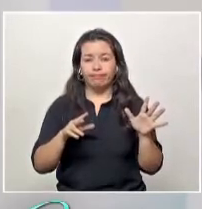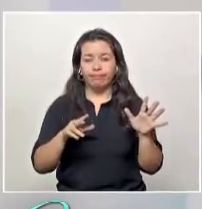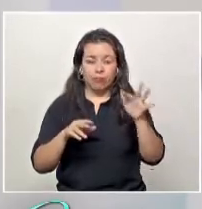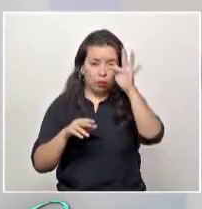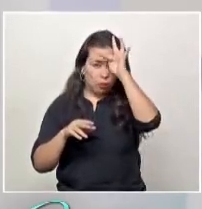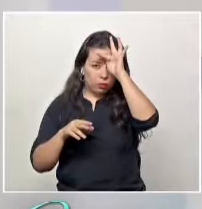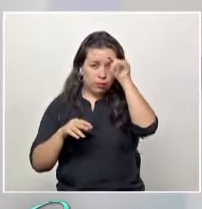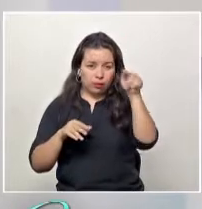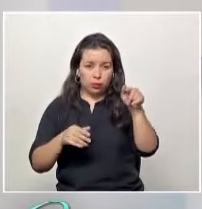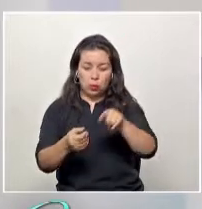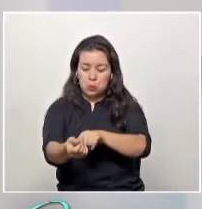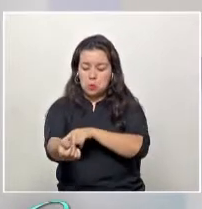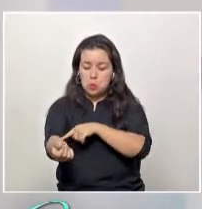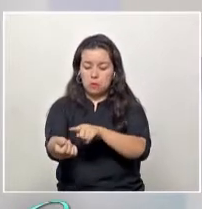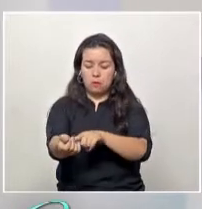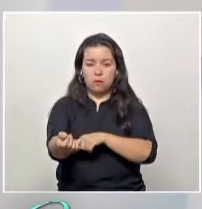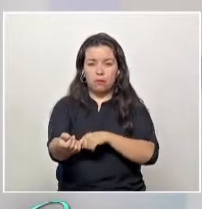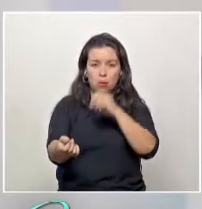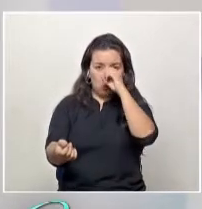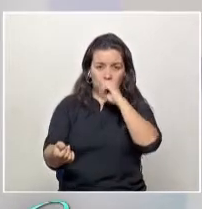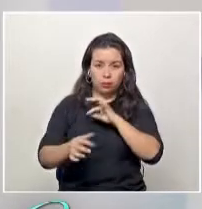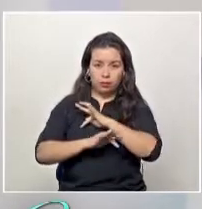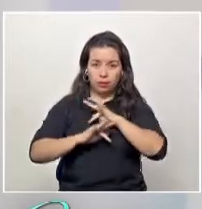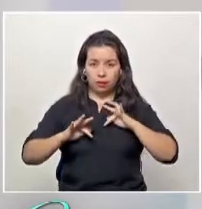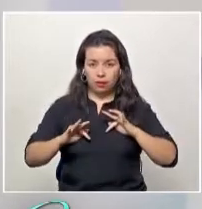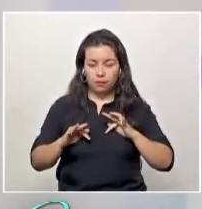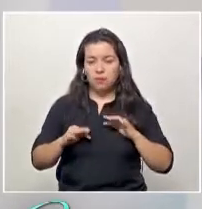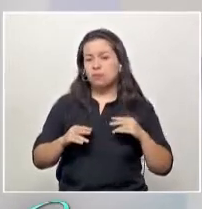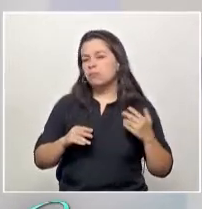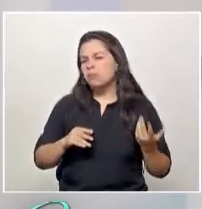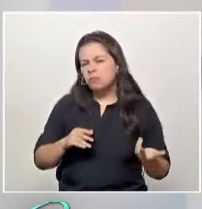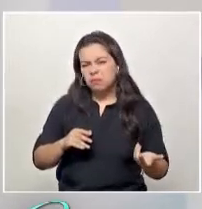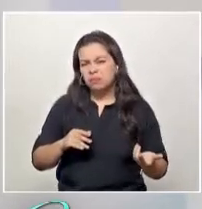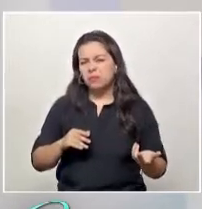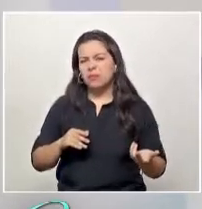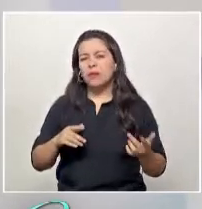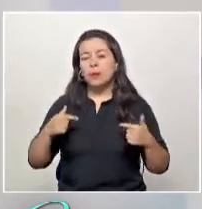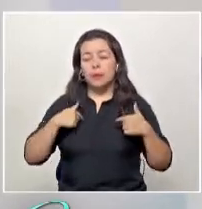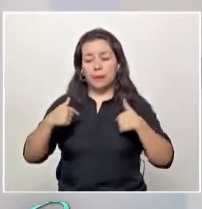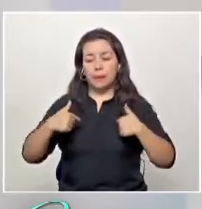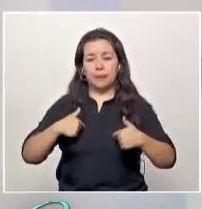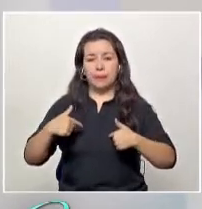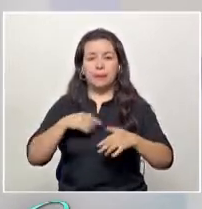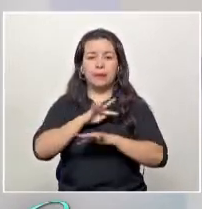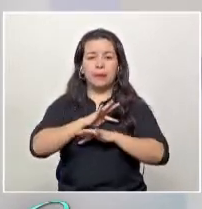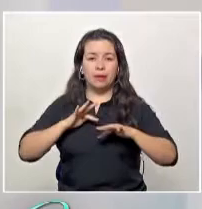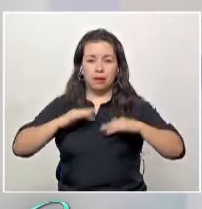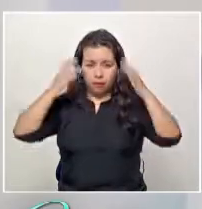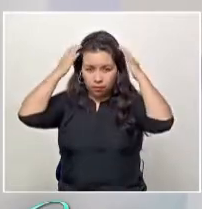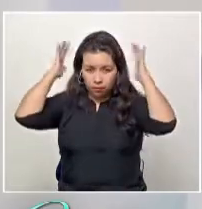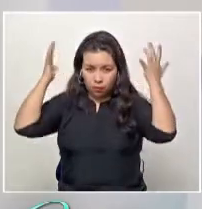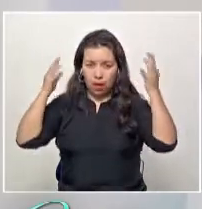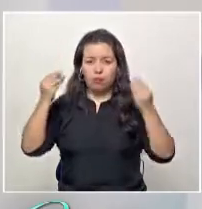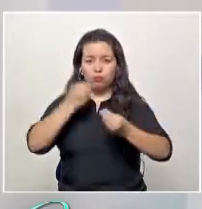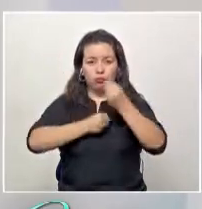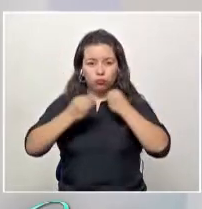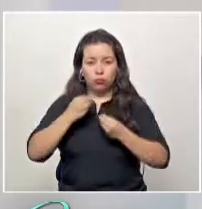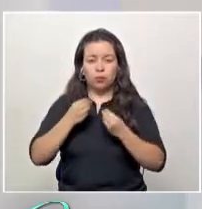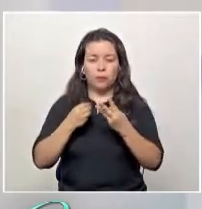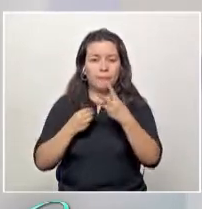vía venosa con ozonoterapia, les hacemos acupuntura, terapia neural, dietas,